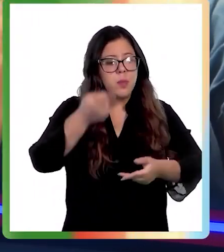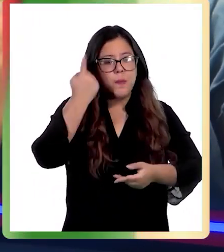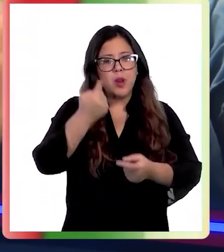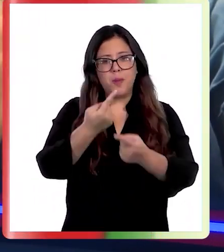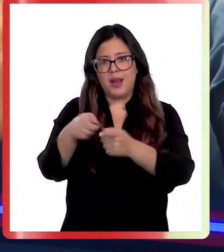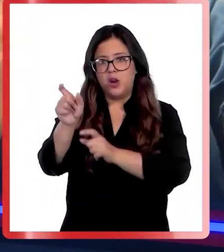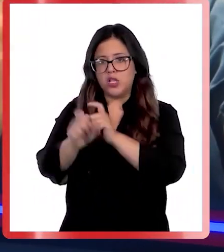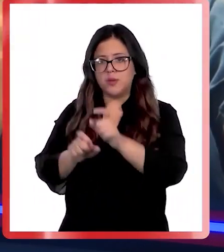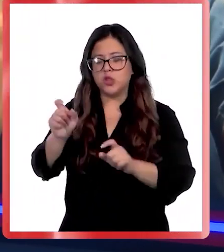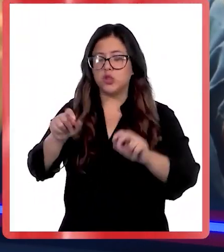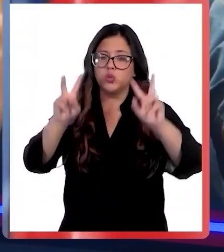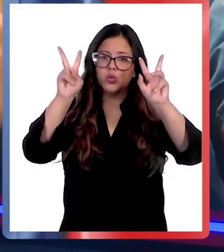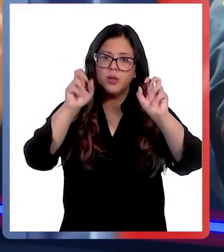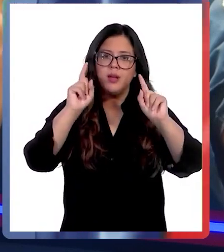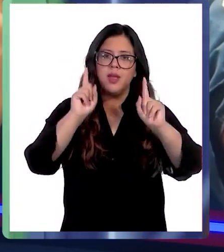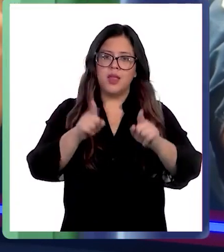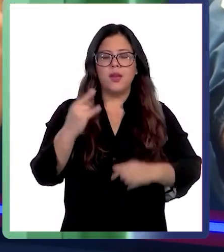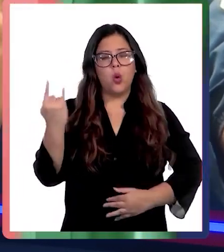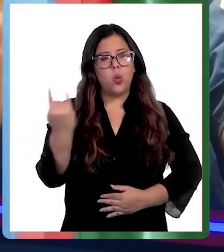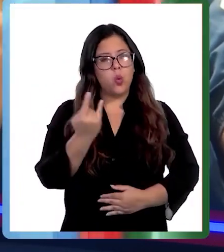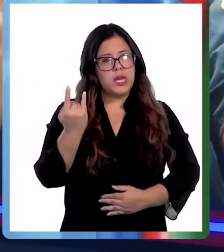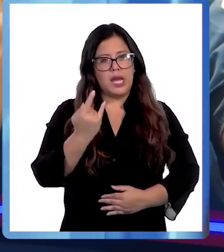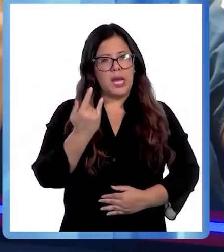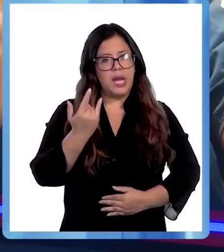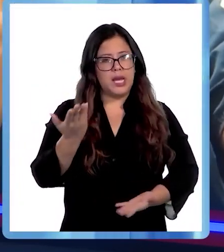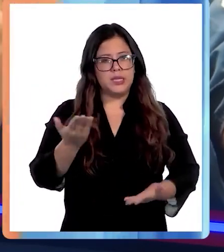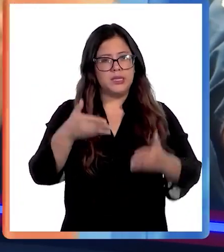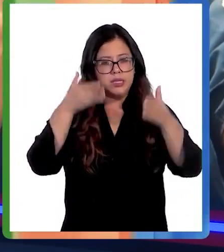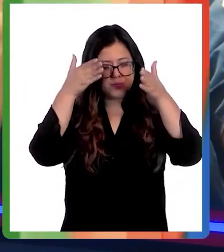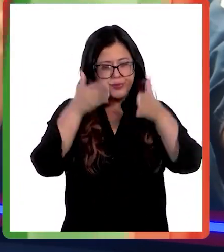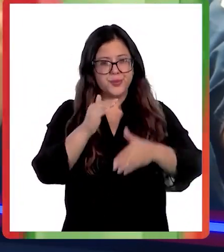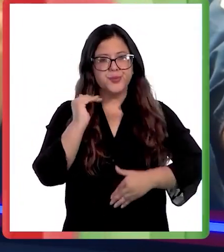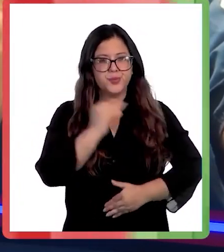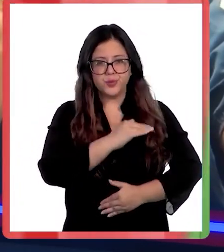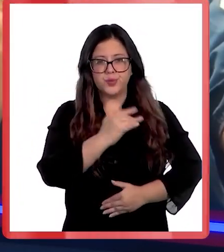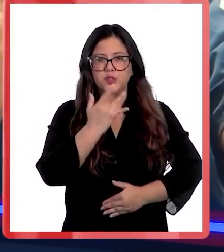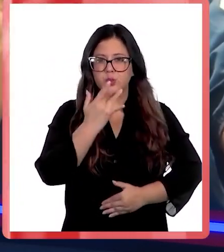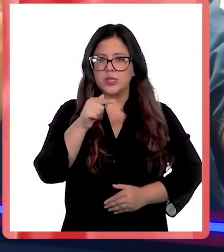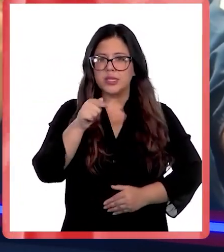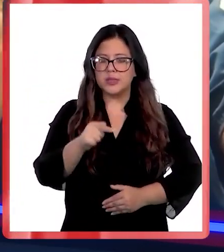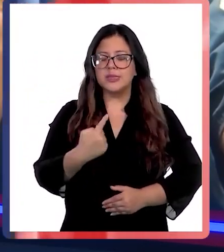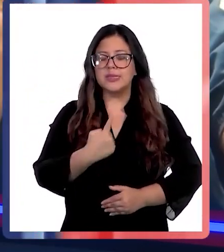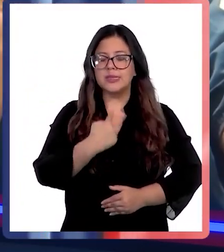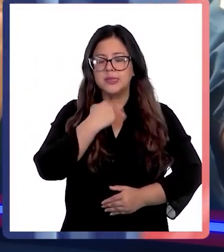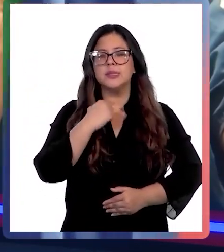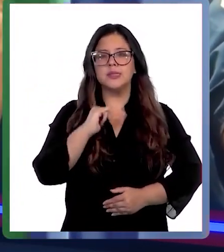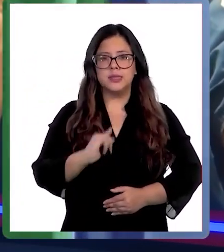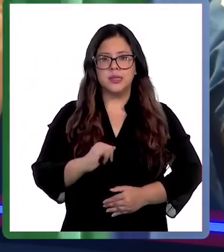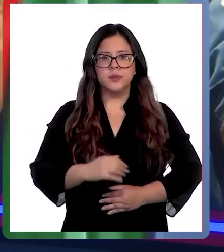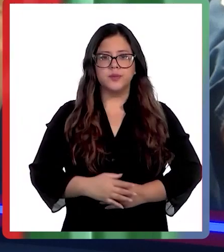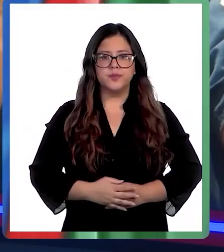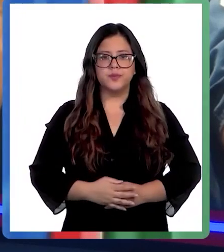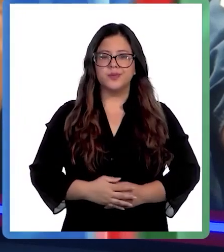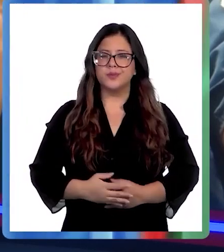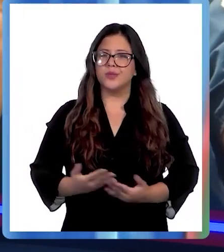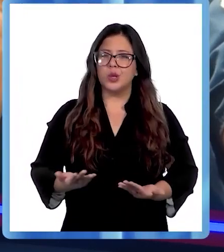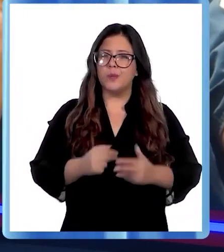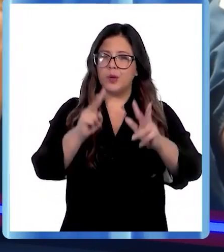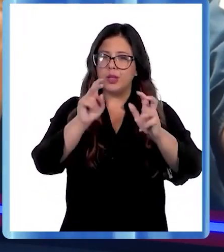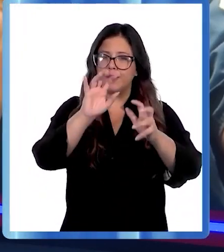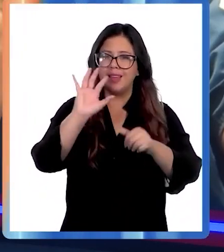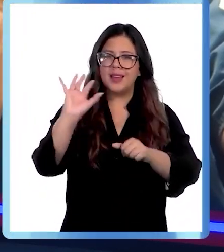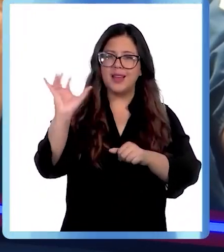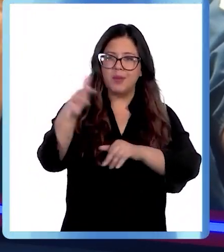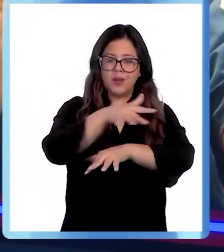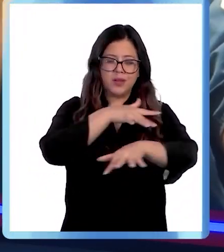tema que definitivamente hay que ponerle urgencia, hay que ponerle apuro porque está empezando a afectar. ¿Cómo es eso que el cambio